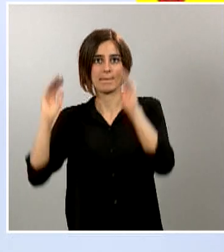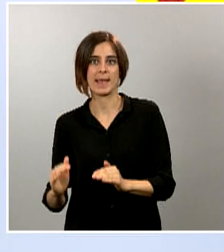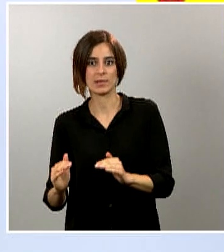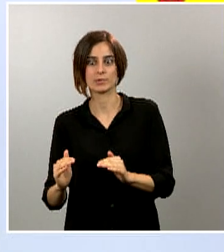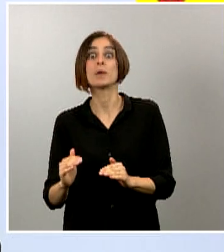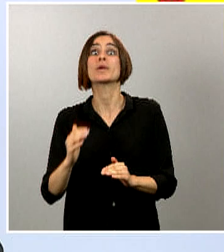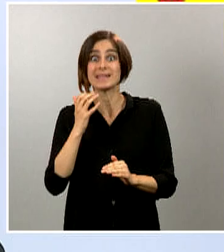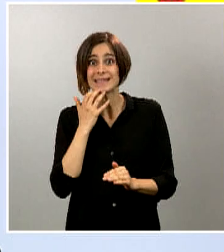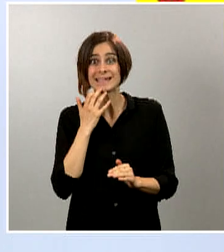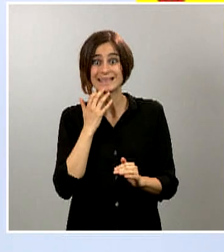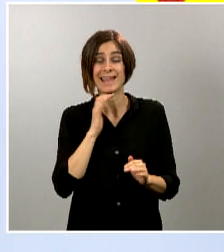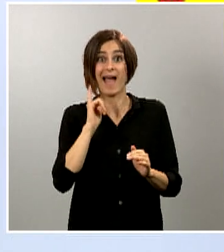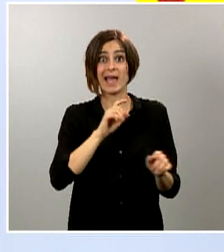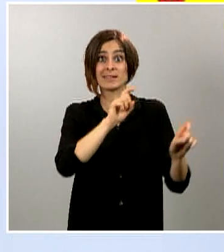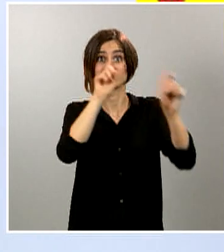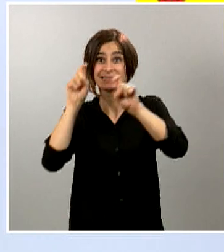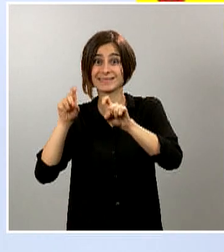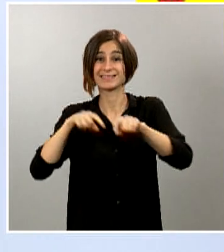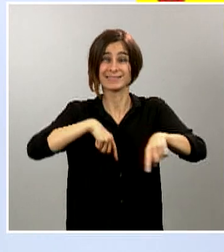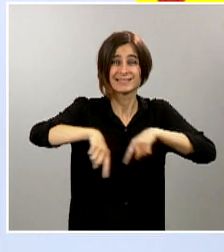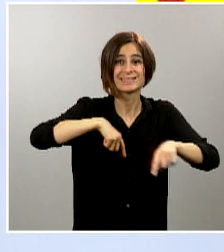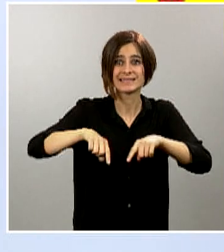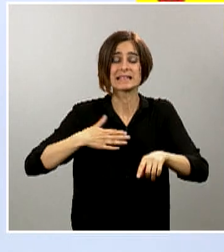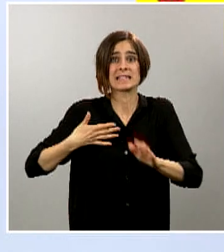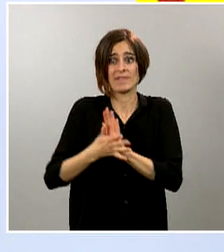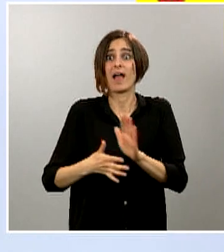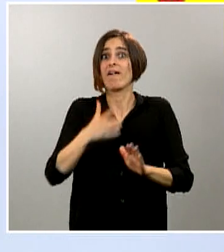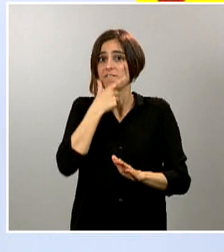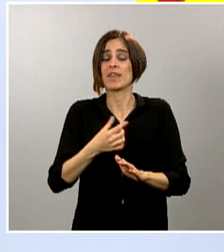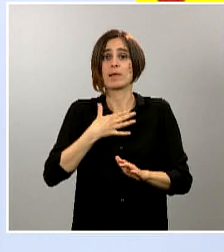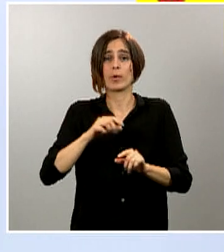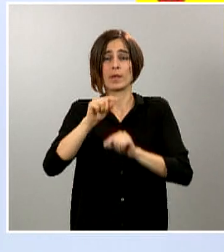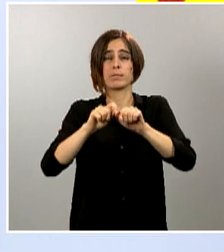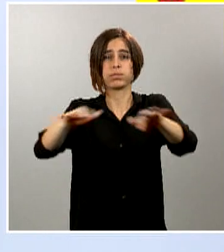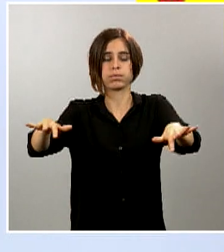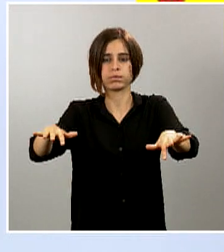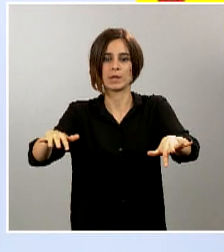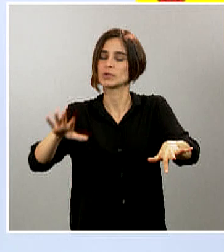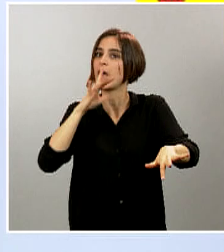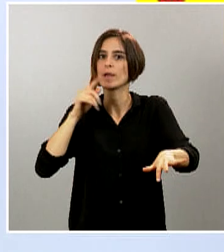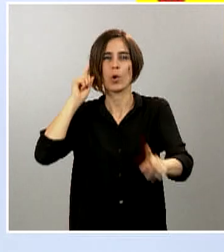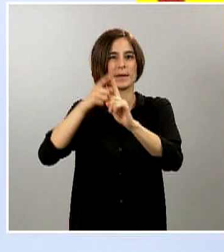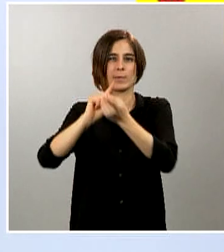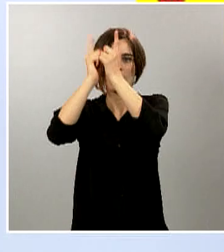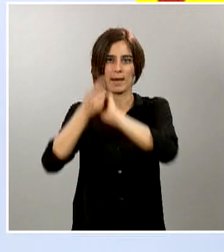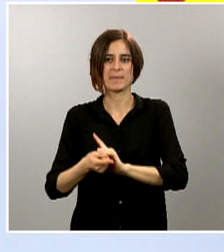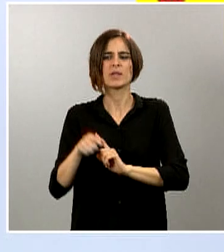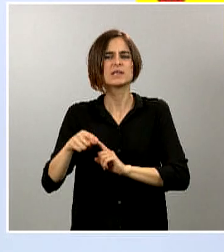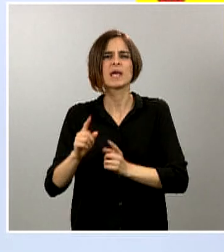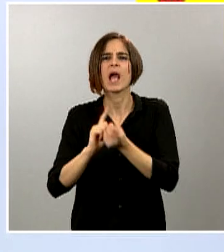pandemia. Y este cambio lo estamos haciendo con una enorme celeridad, con varias órdenes ministeriales al